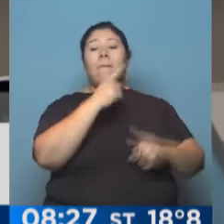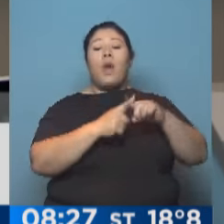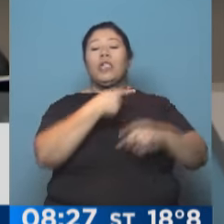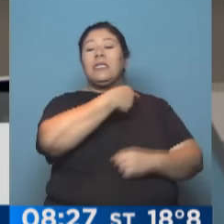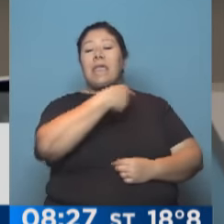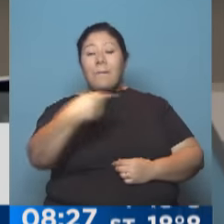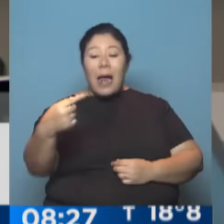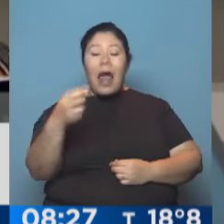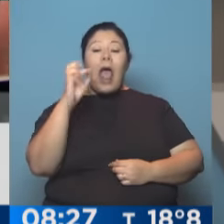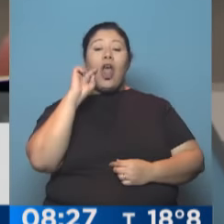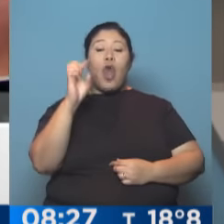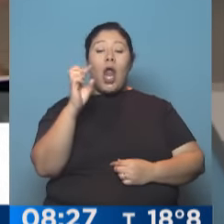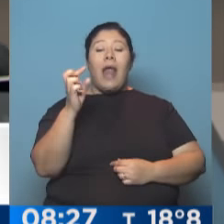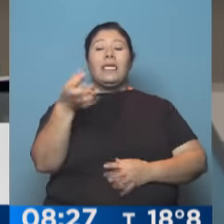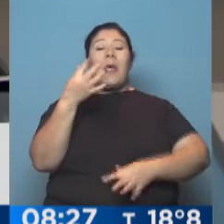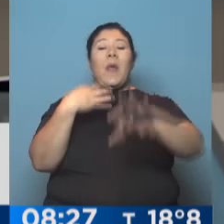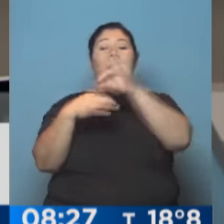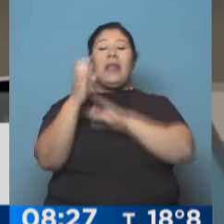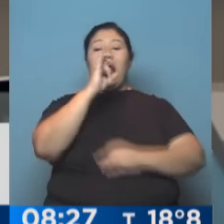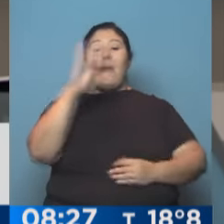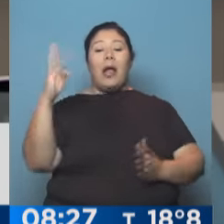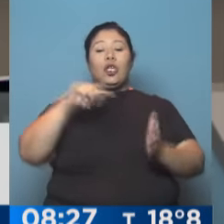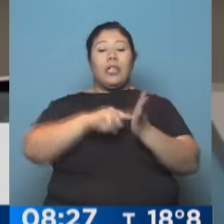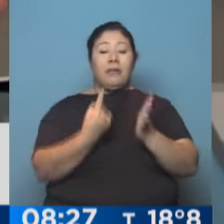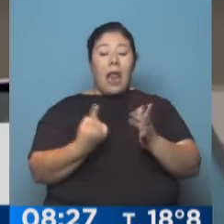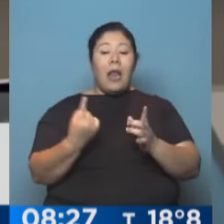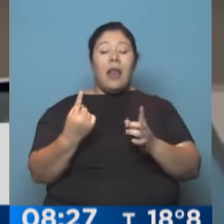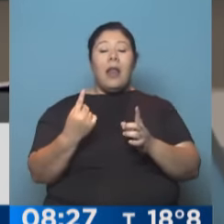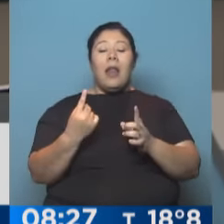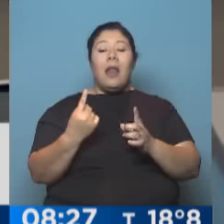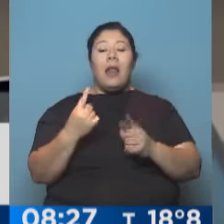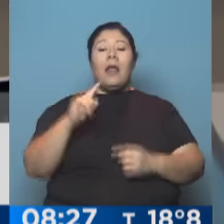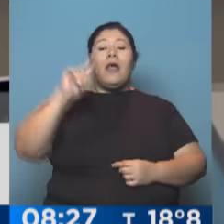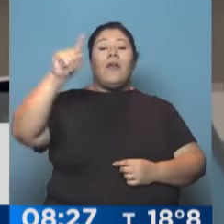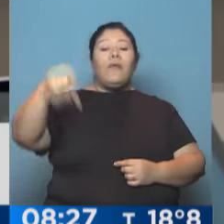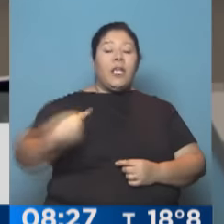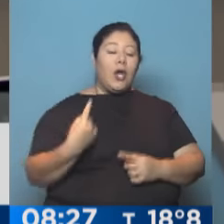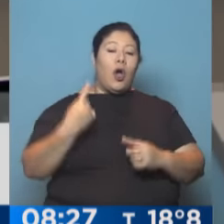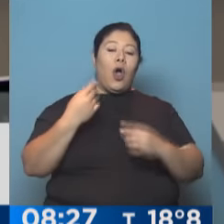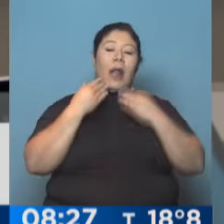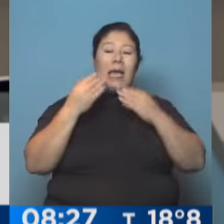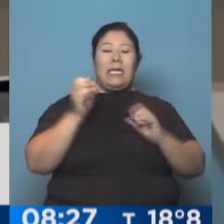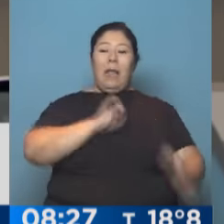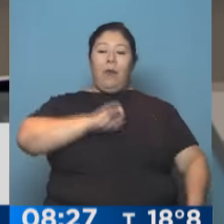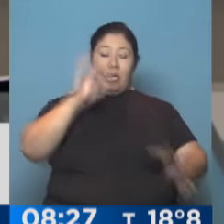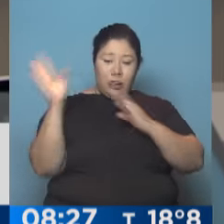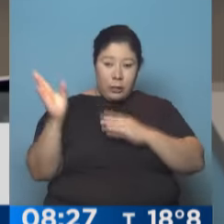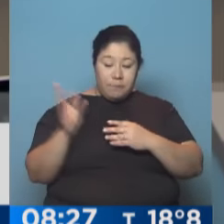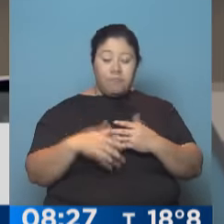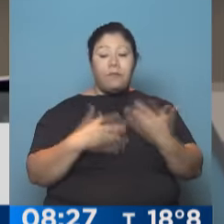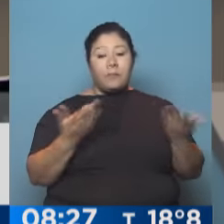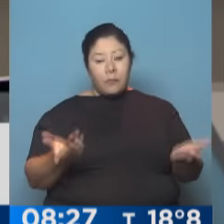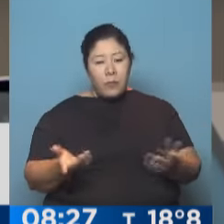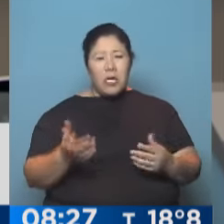dólares que le venden al Banco Central como resultado de de de las exportaciones del periodo se calculado que debería estar entre